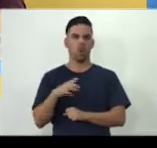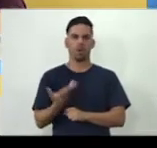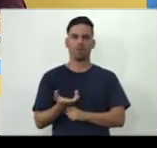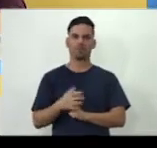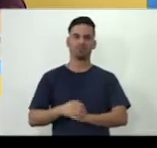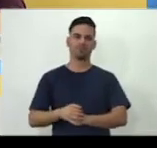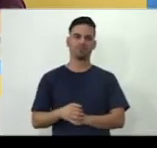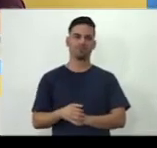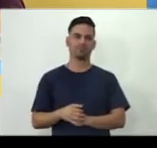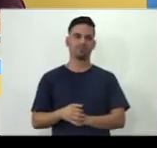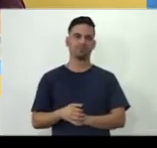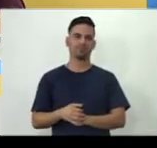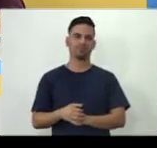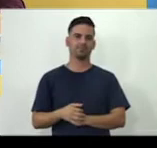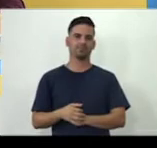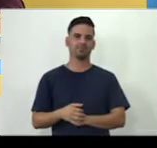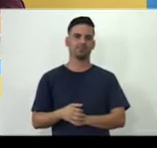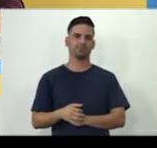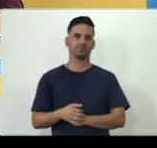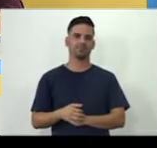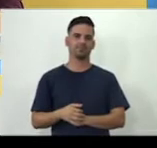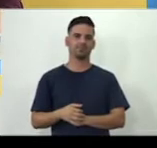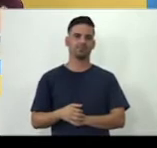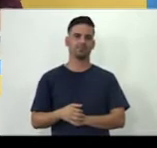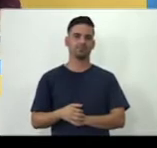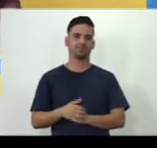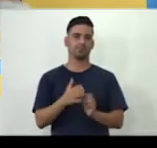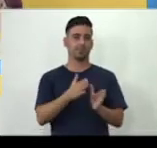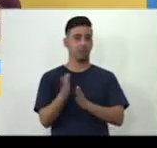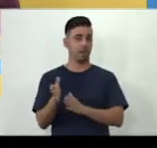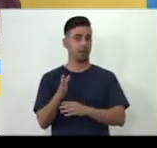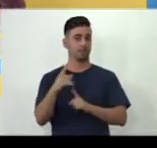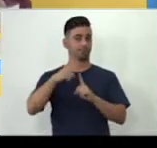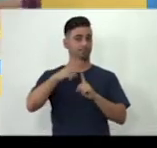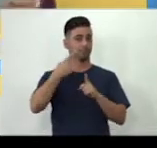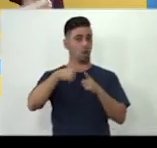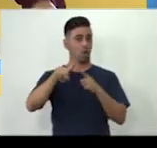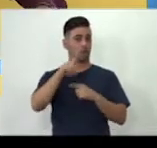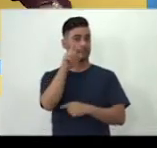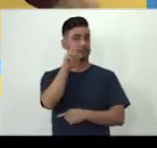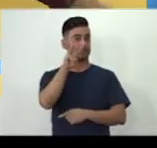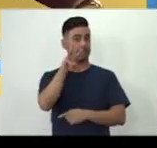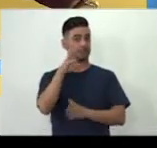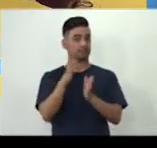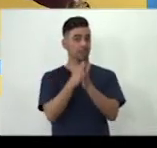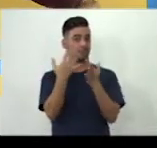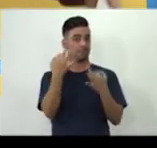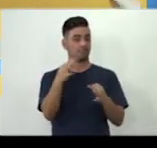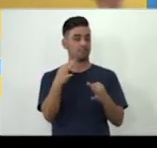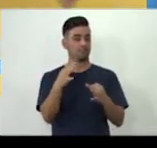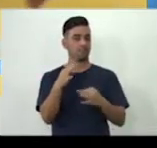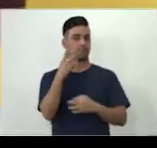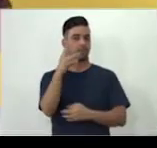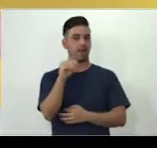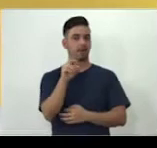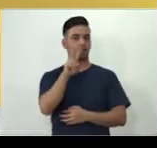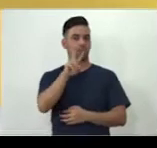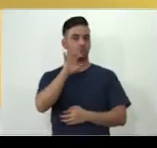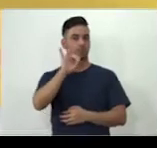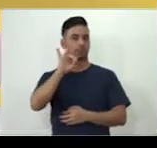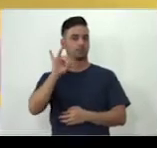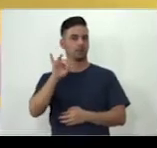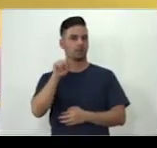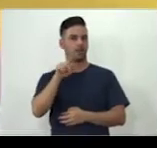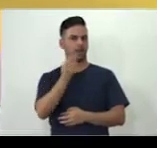relacionado con la ley de inducción electromagnética de Faraday. Y en el caso del ejercicio 13 de